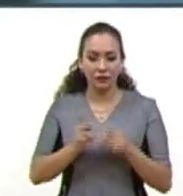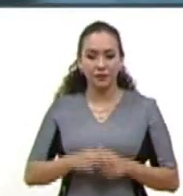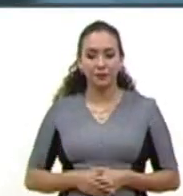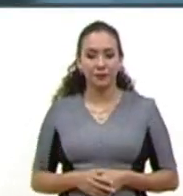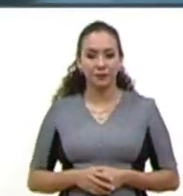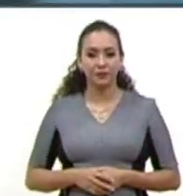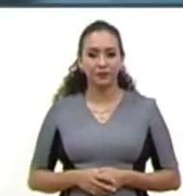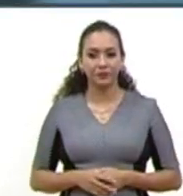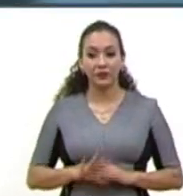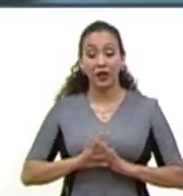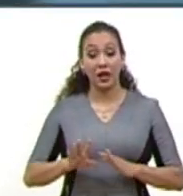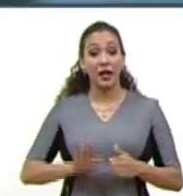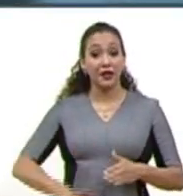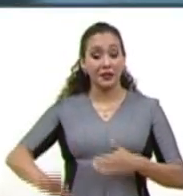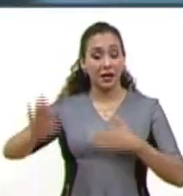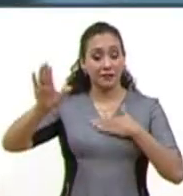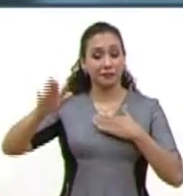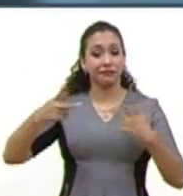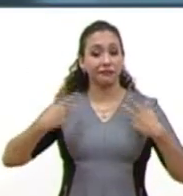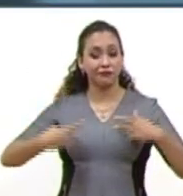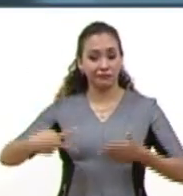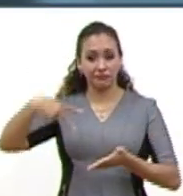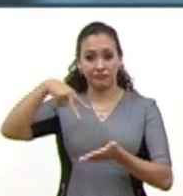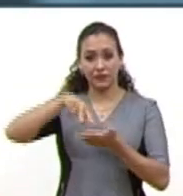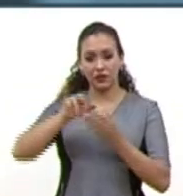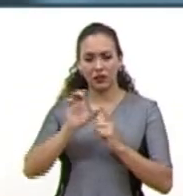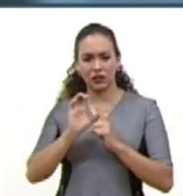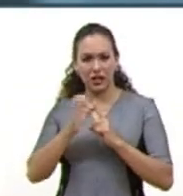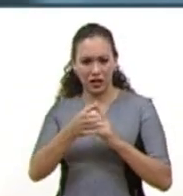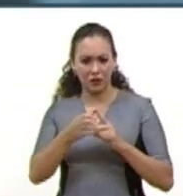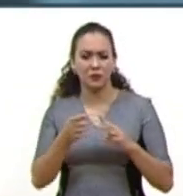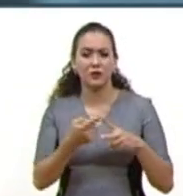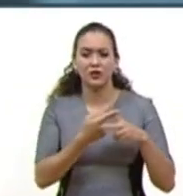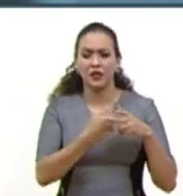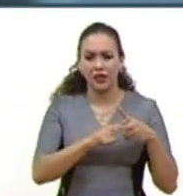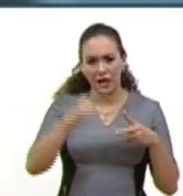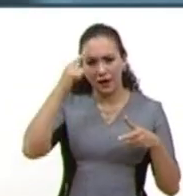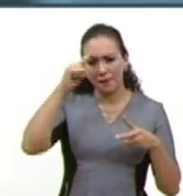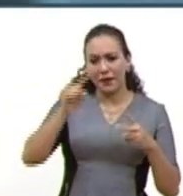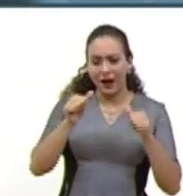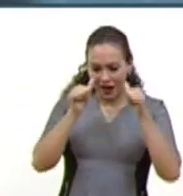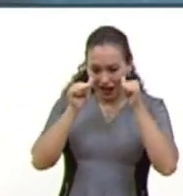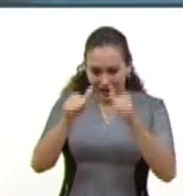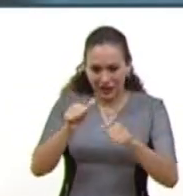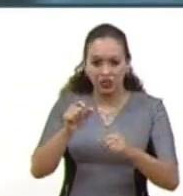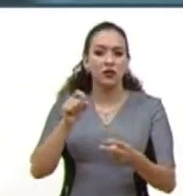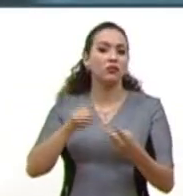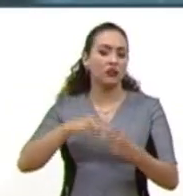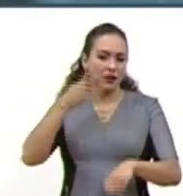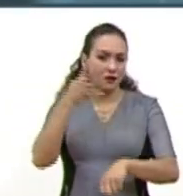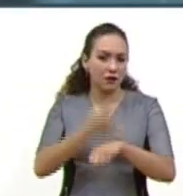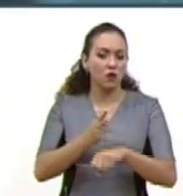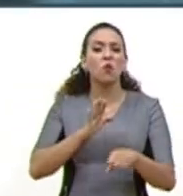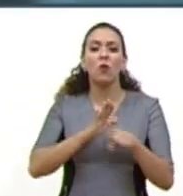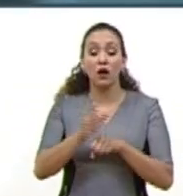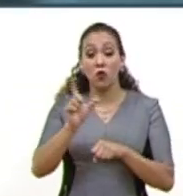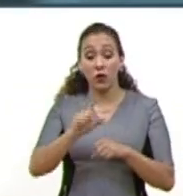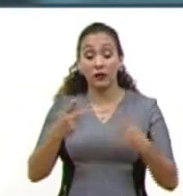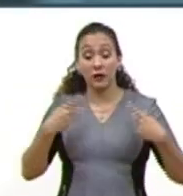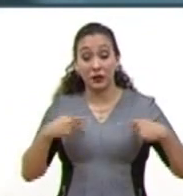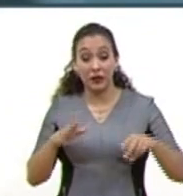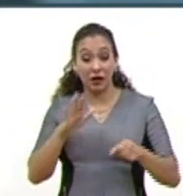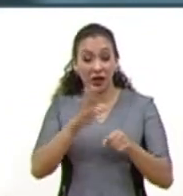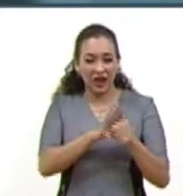Tomaron protesta las y los integrantes de la Comisión del Protocolo para la Prevención, Atención y Sanción del Hostigamiento y Acoso